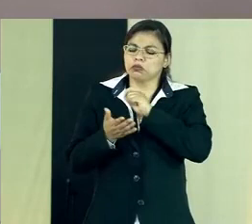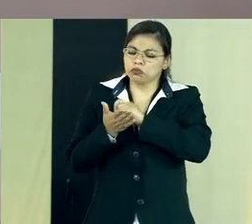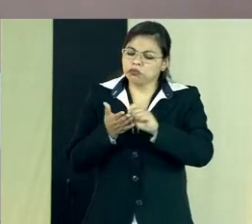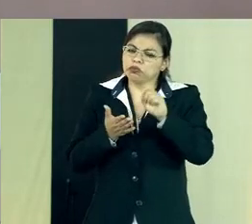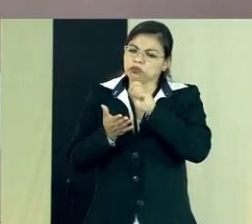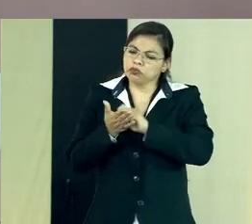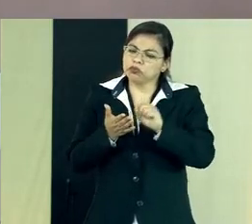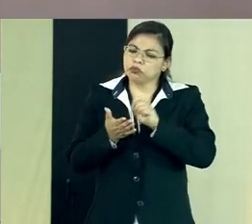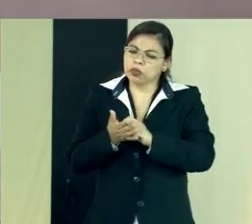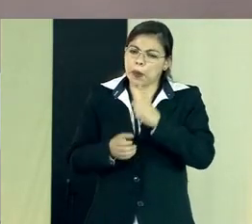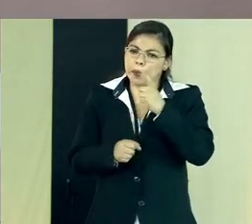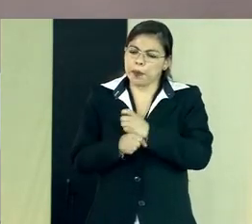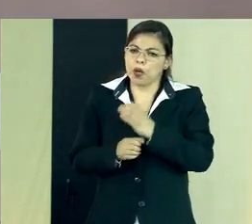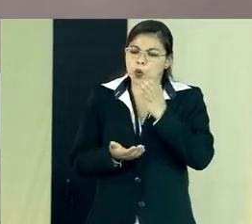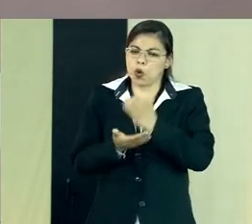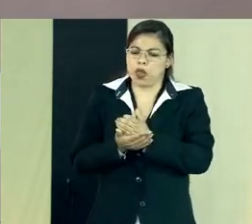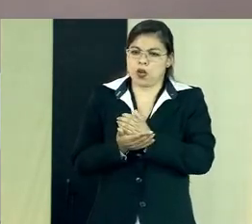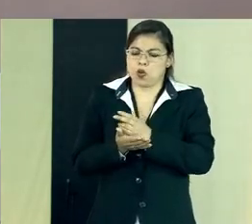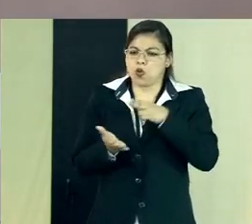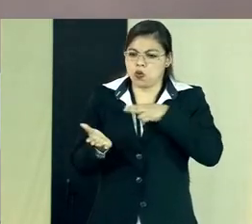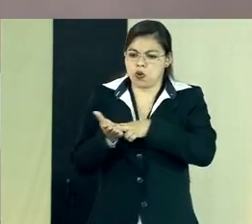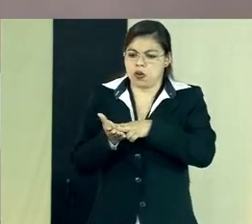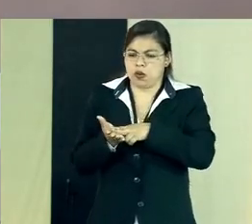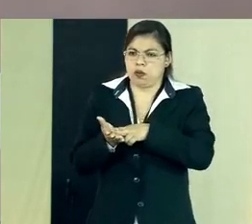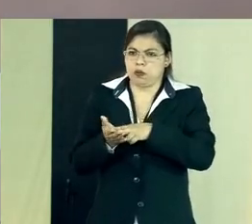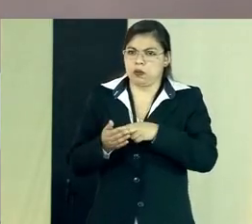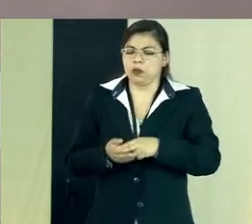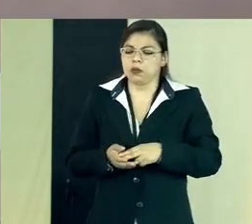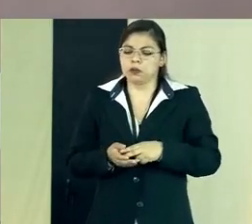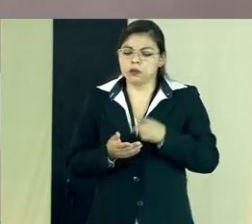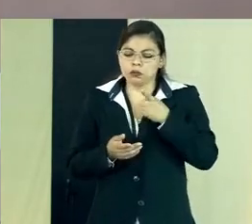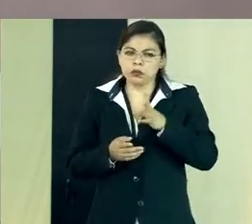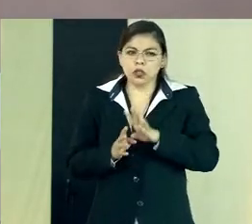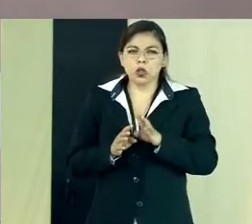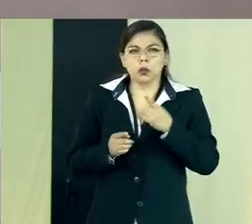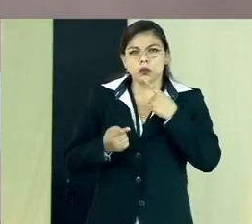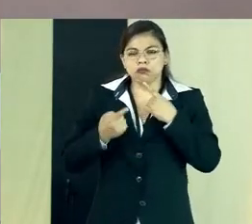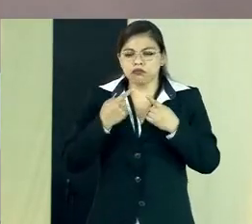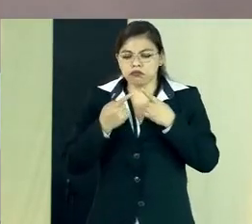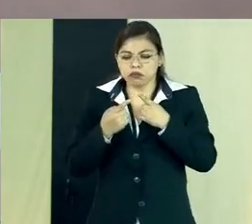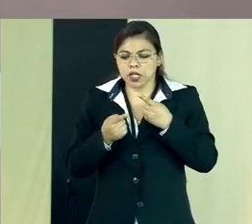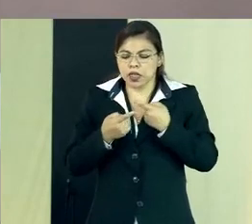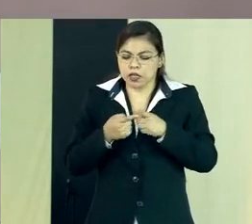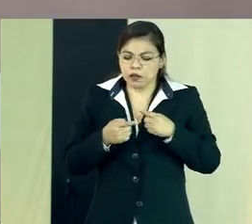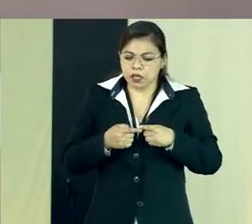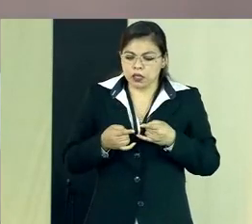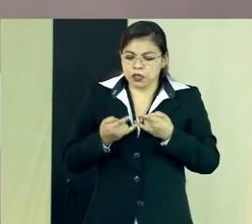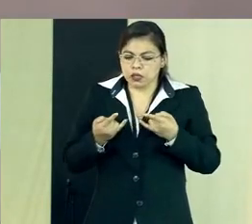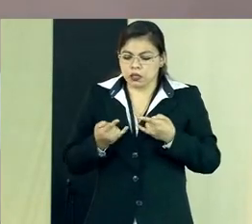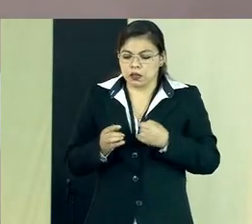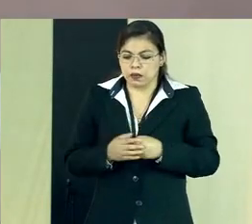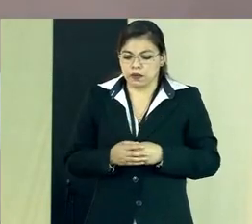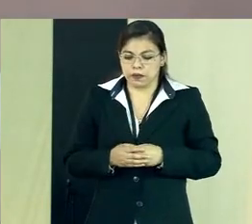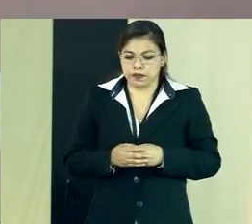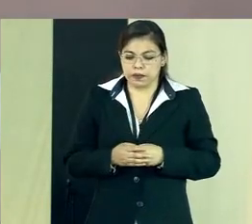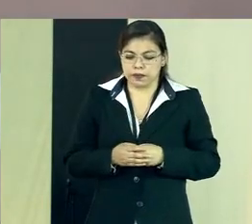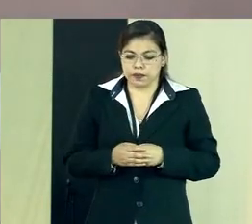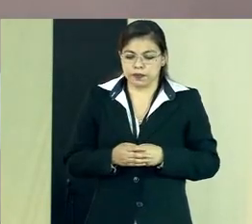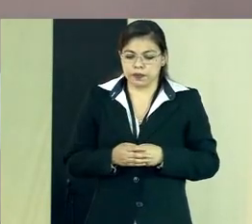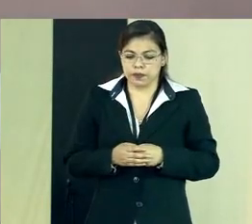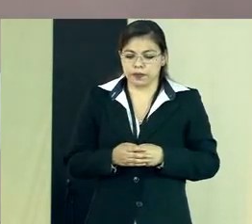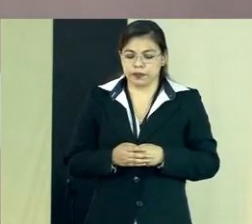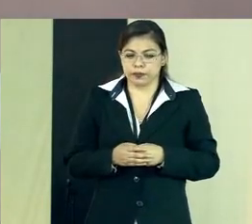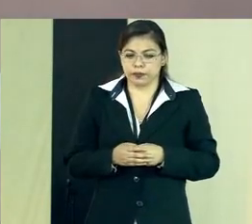cuaderno negro diez años más tarde con los cuadernos llenando varias estanterías me